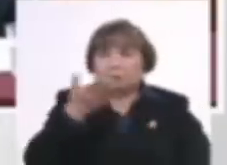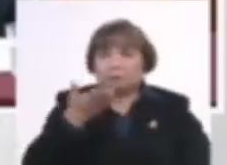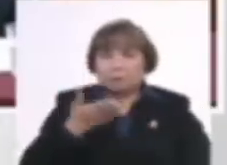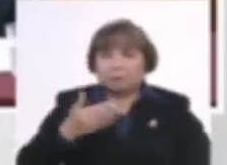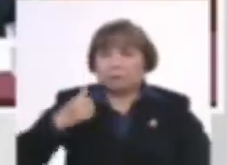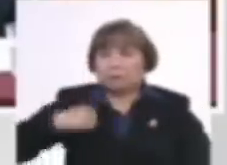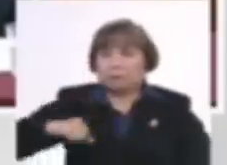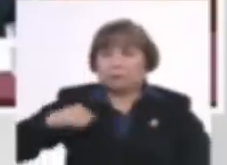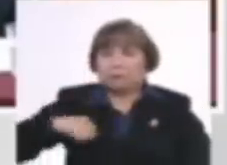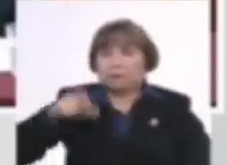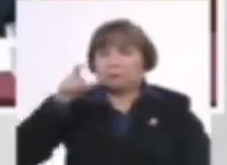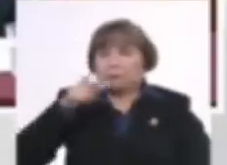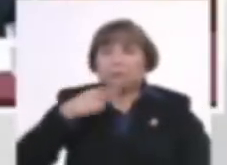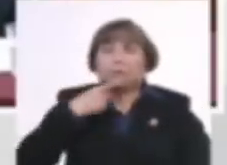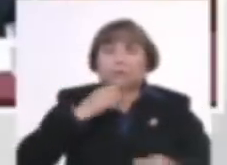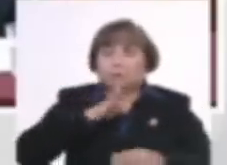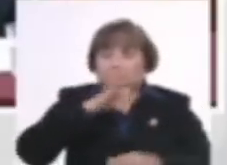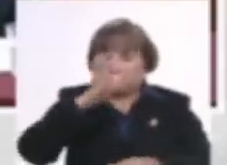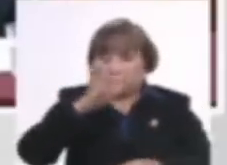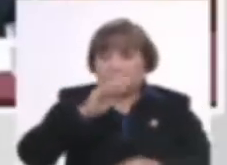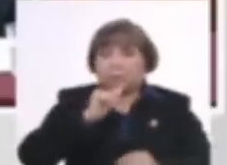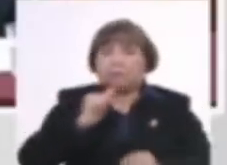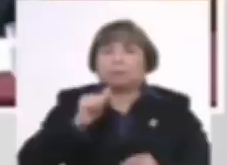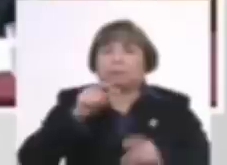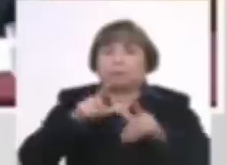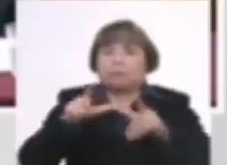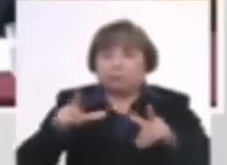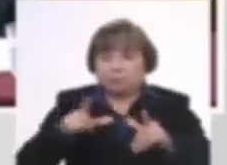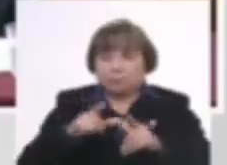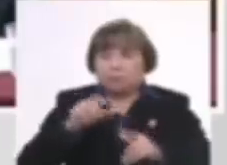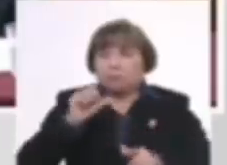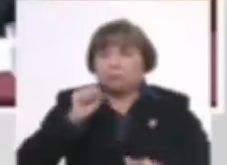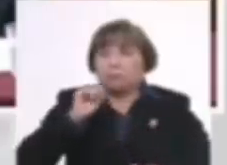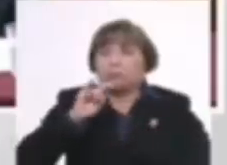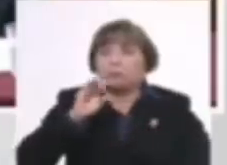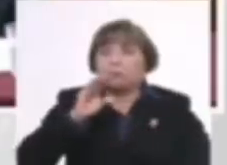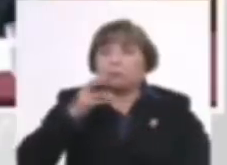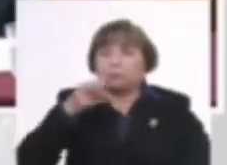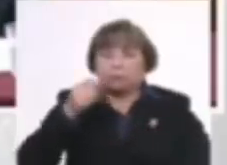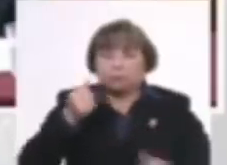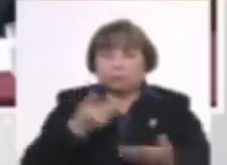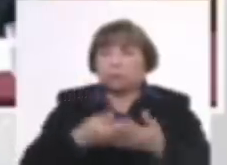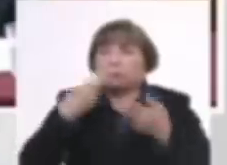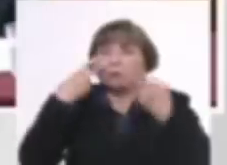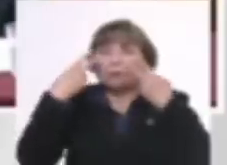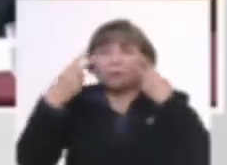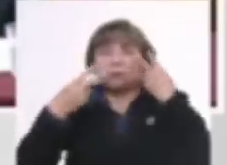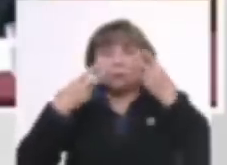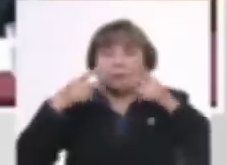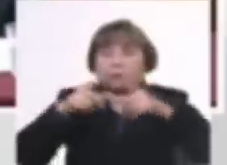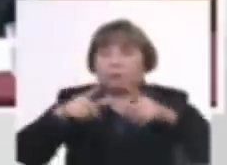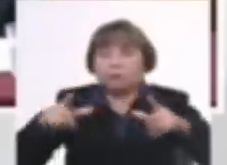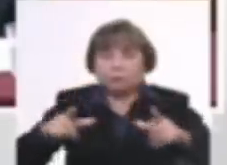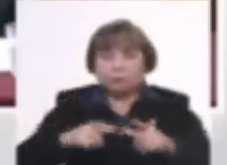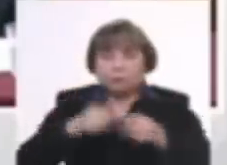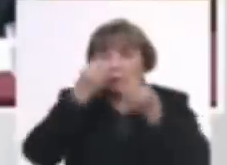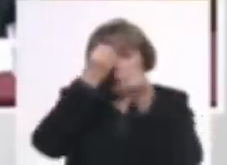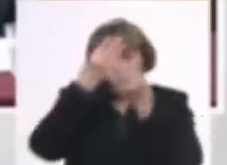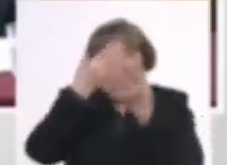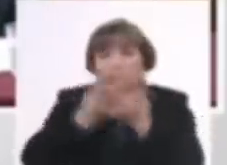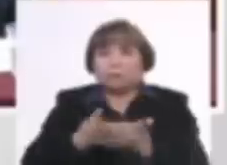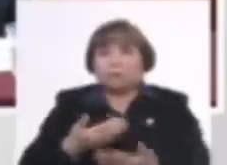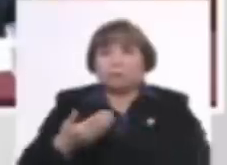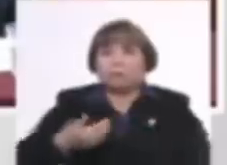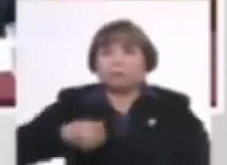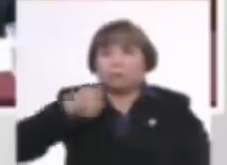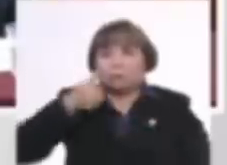del alcalde, esto voy también al lugar de la Sucha y también fui a hacer una visita de campo. Me informó mi jefe